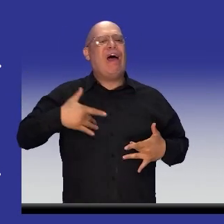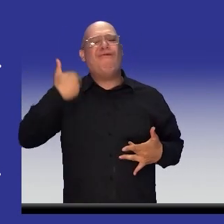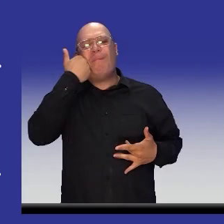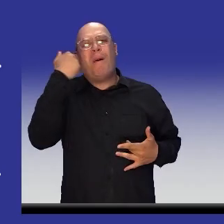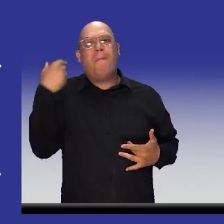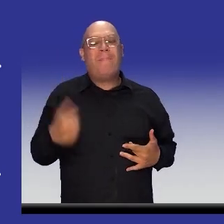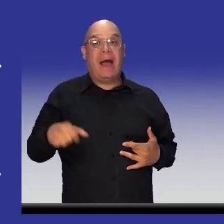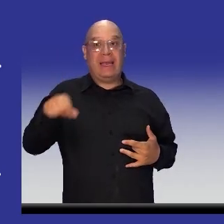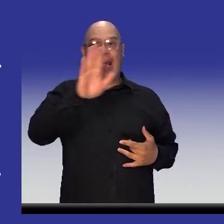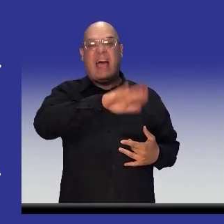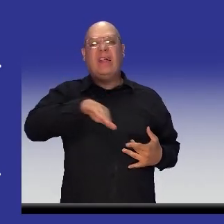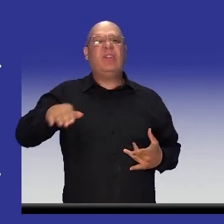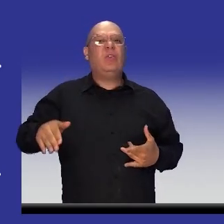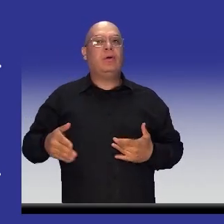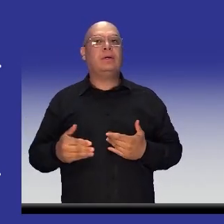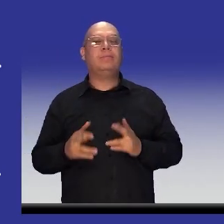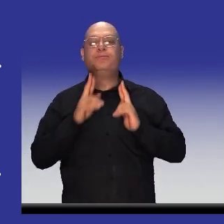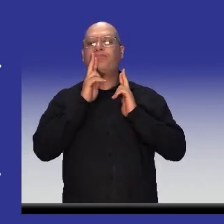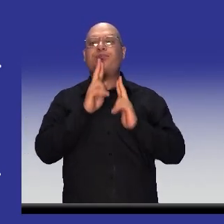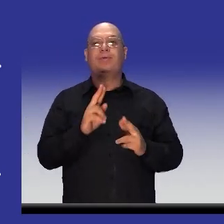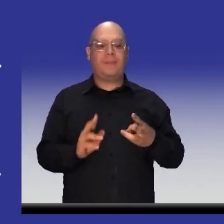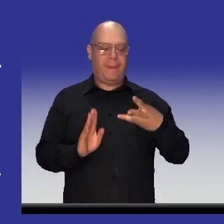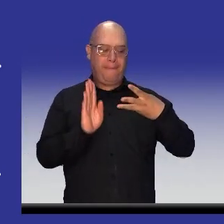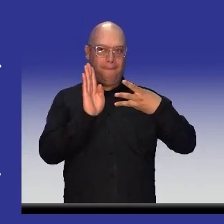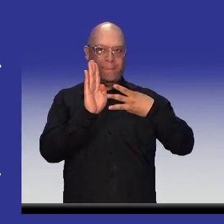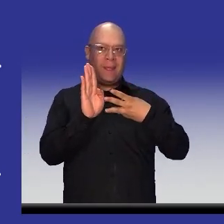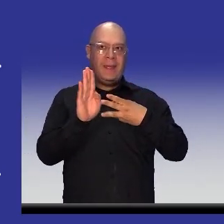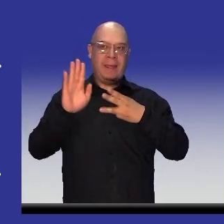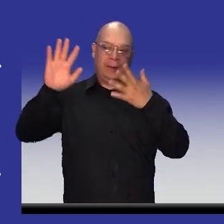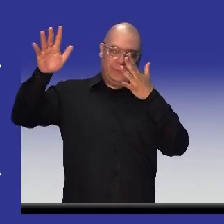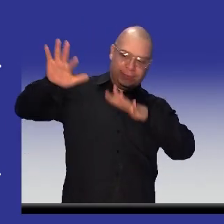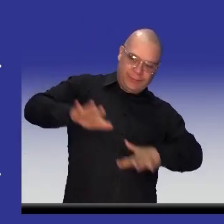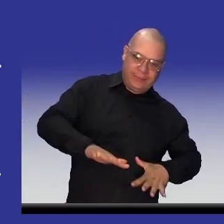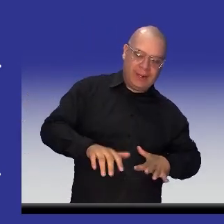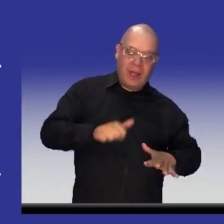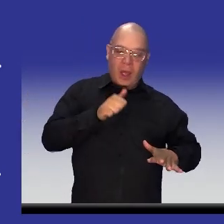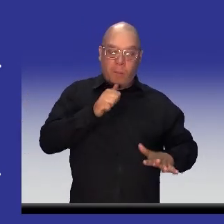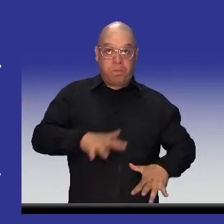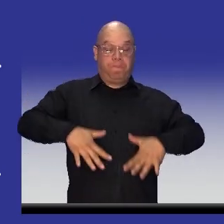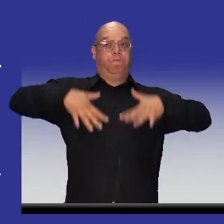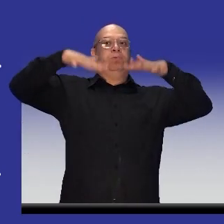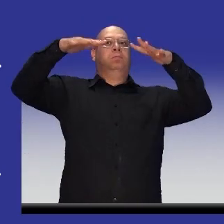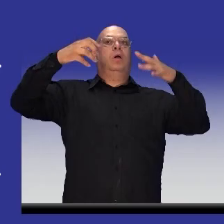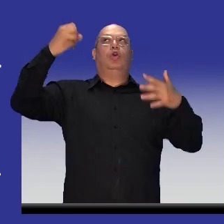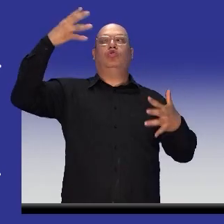correcta es la B, deslizamientos, inundaciones y olas de calor. Lo que